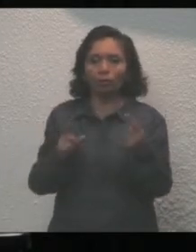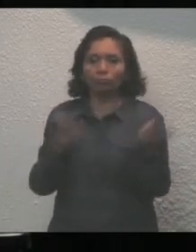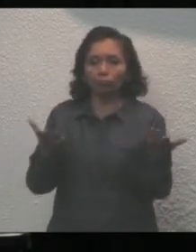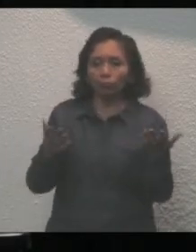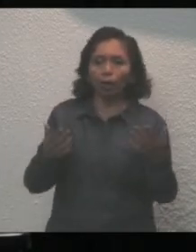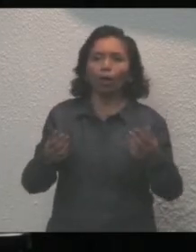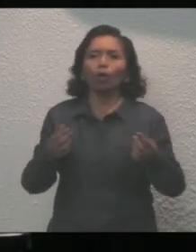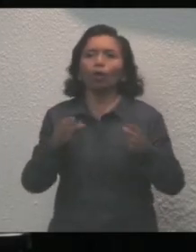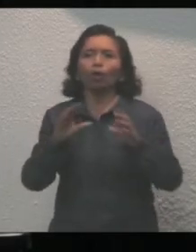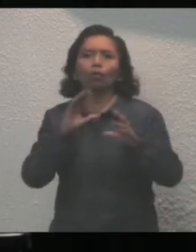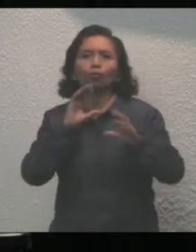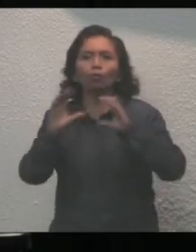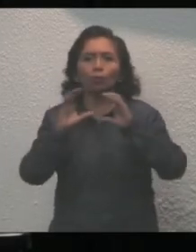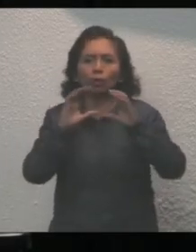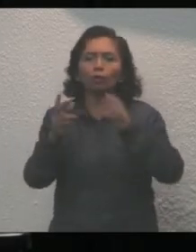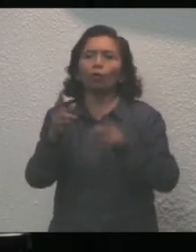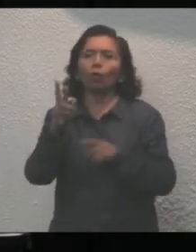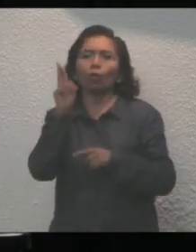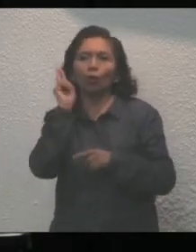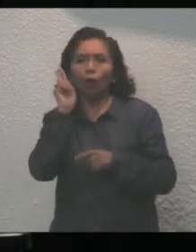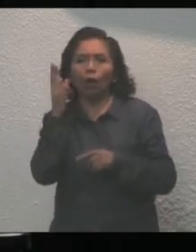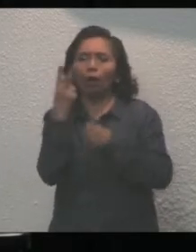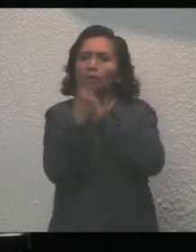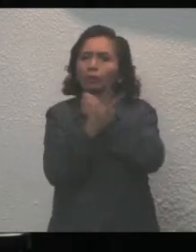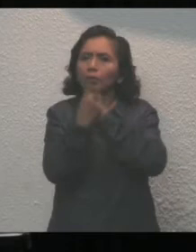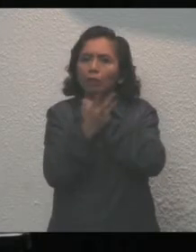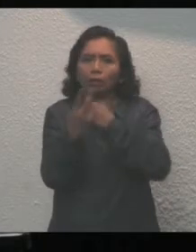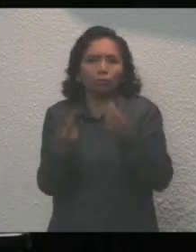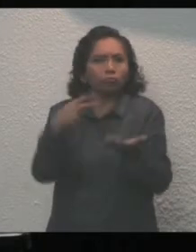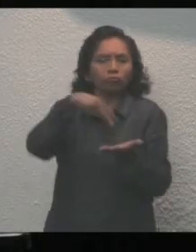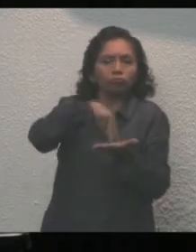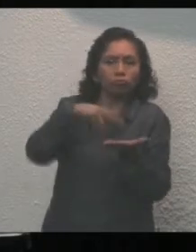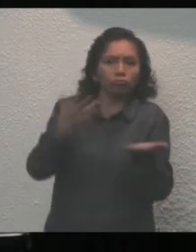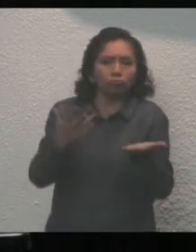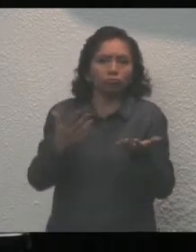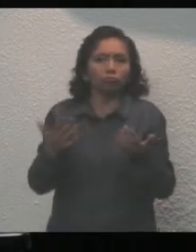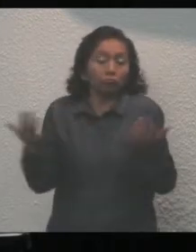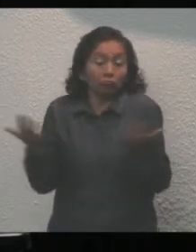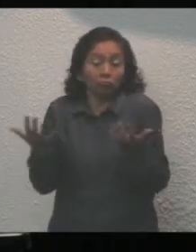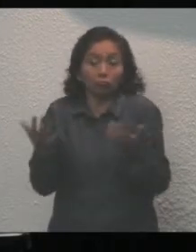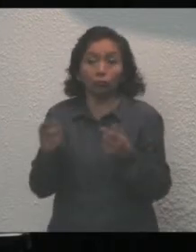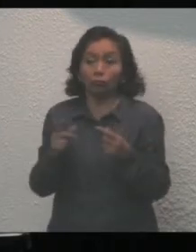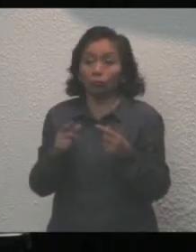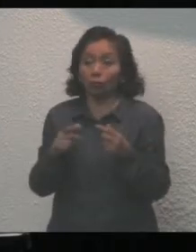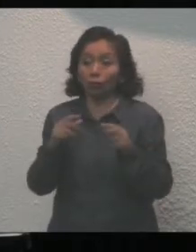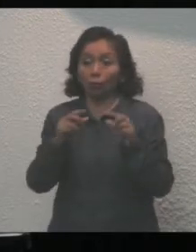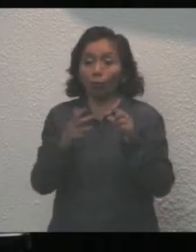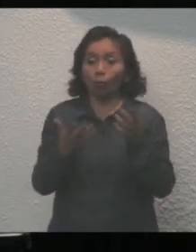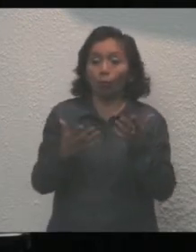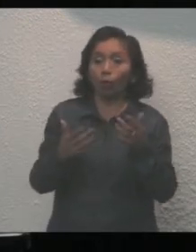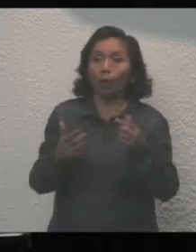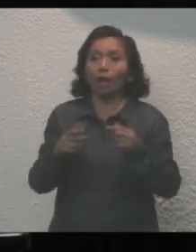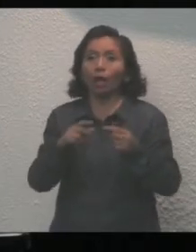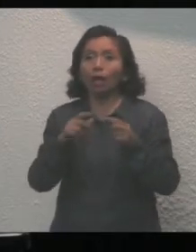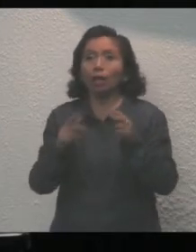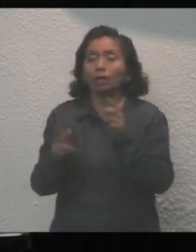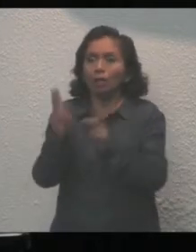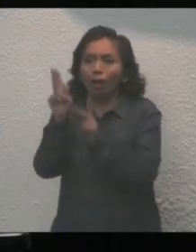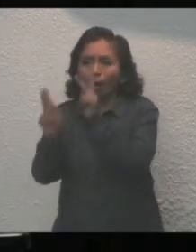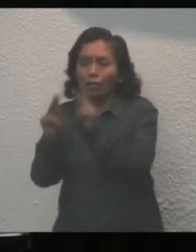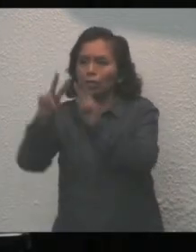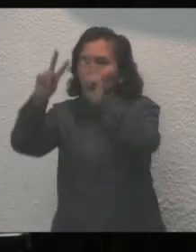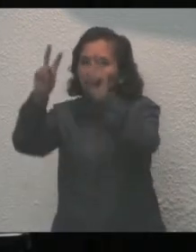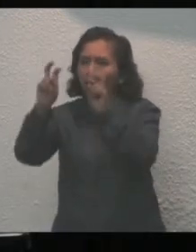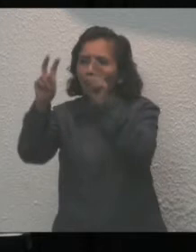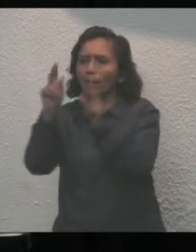medios de comunicación o de manera presencial. Él ha hecho muchas giras que se llaman Platícale al Gobernador,